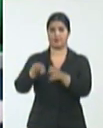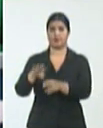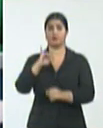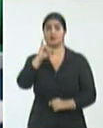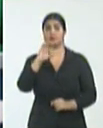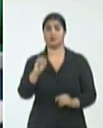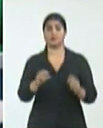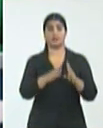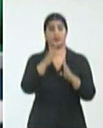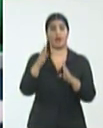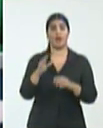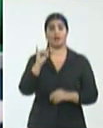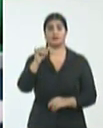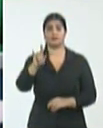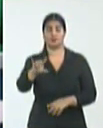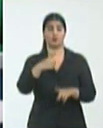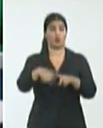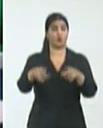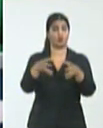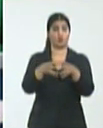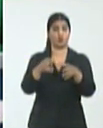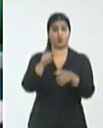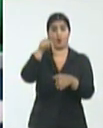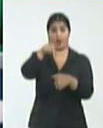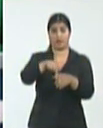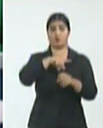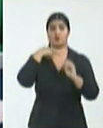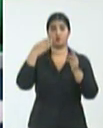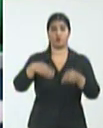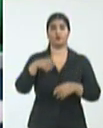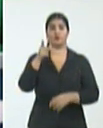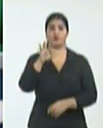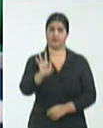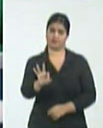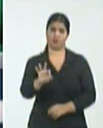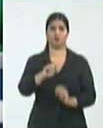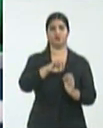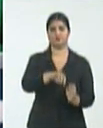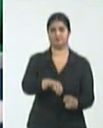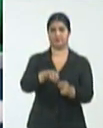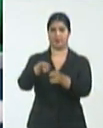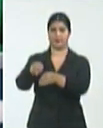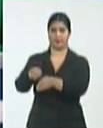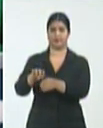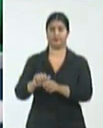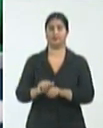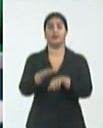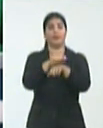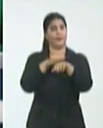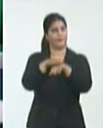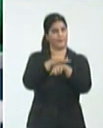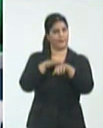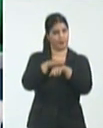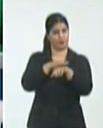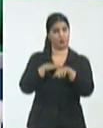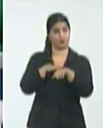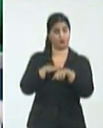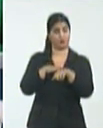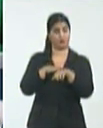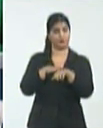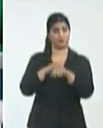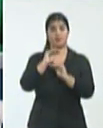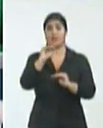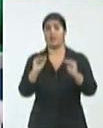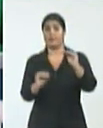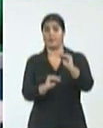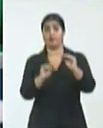69, 18 personas. entre menores de